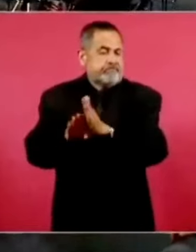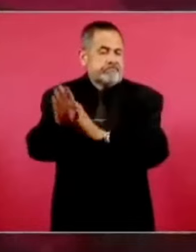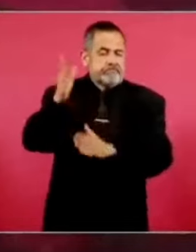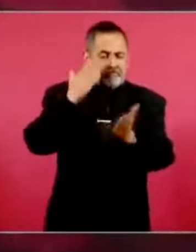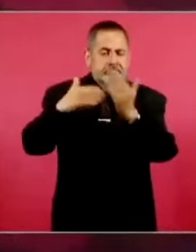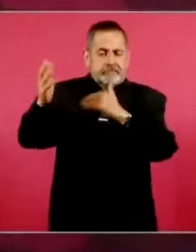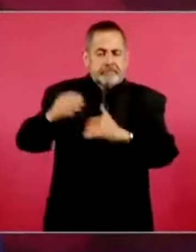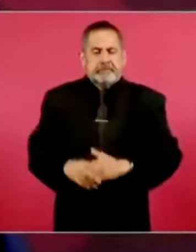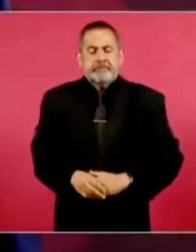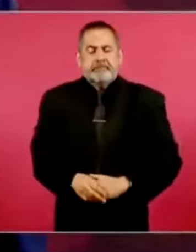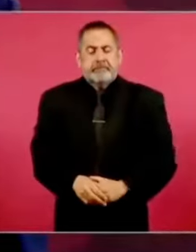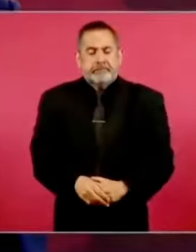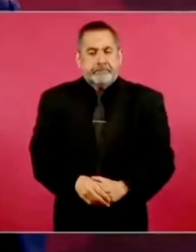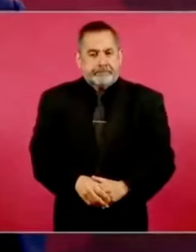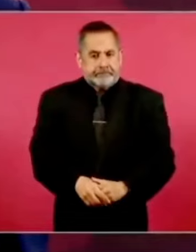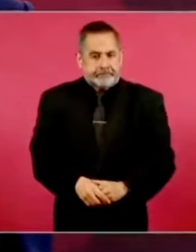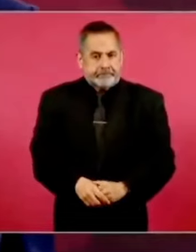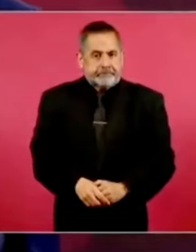Mire,